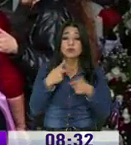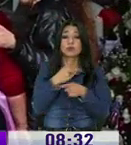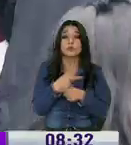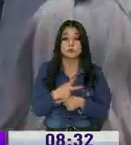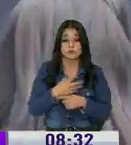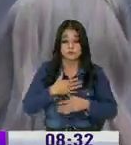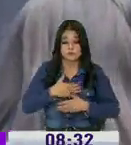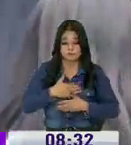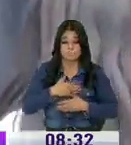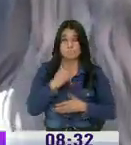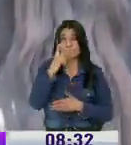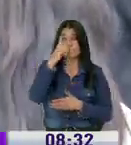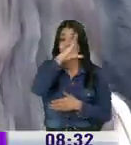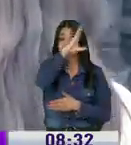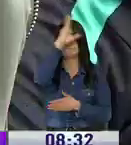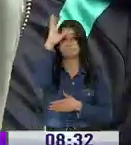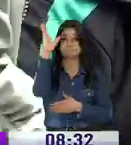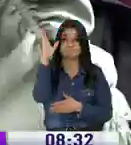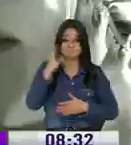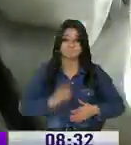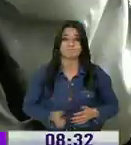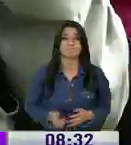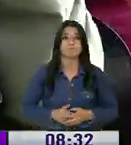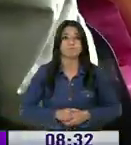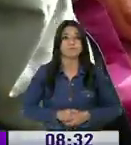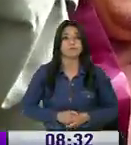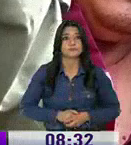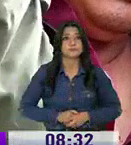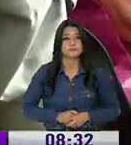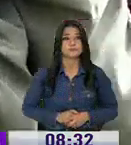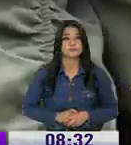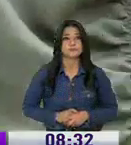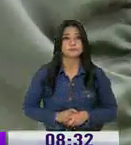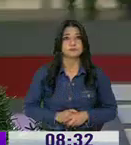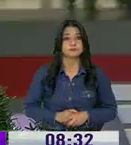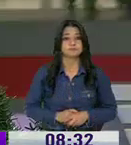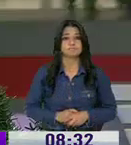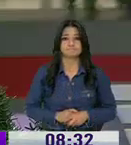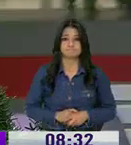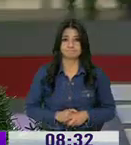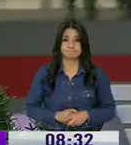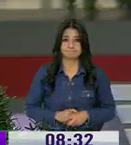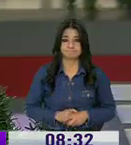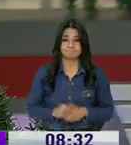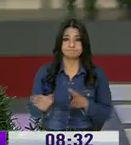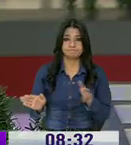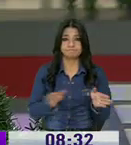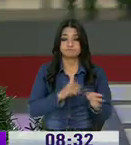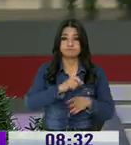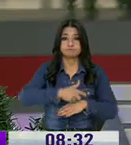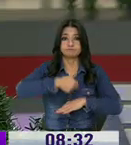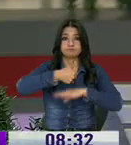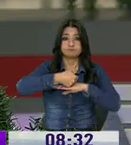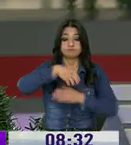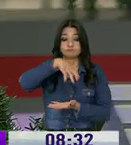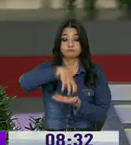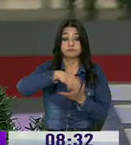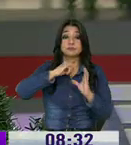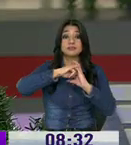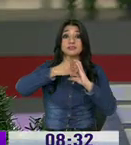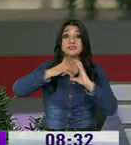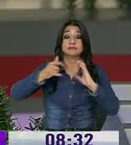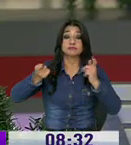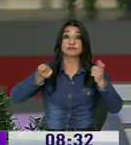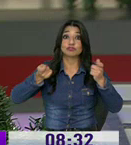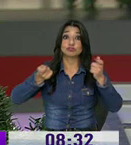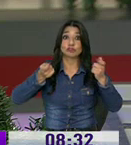proteger. Informó desde la ciudad de Cuenca, Francisco Ramírez. Y las autoridades de la provincia de Santa Elena